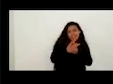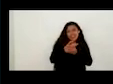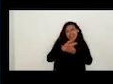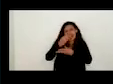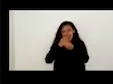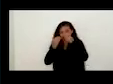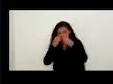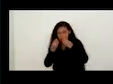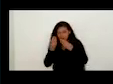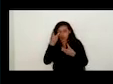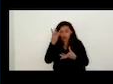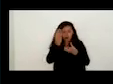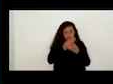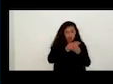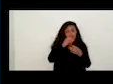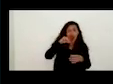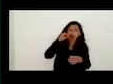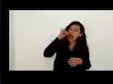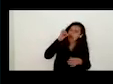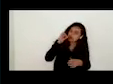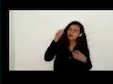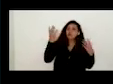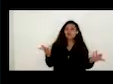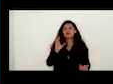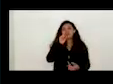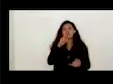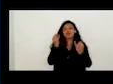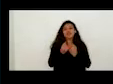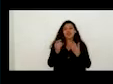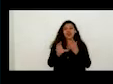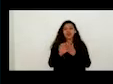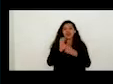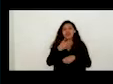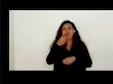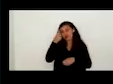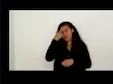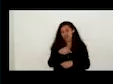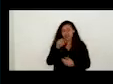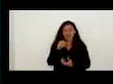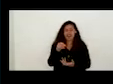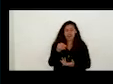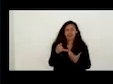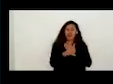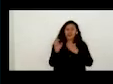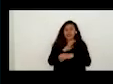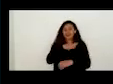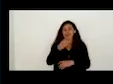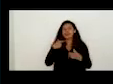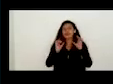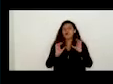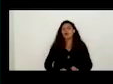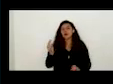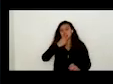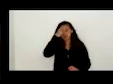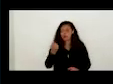comida, me pudiera aportar también la cantidad suficiente de vitaminas y minerales que necesita un organismo para el